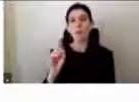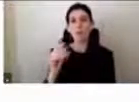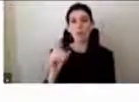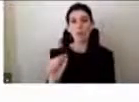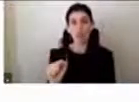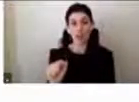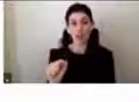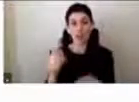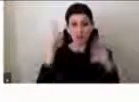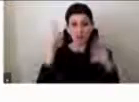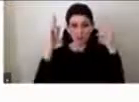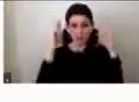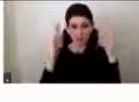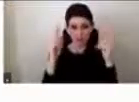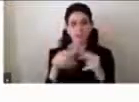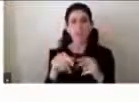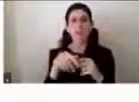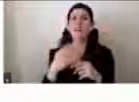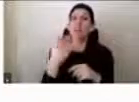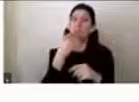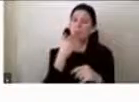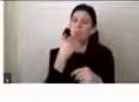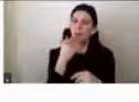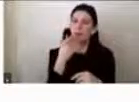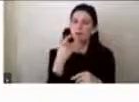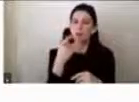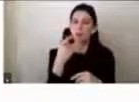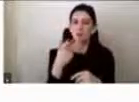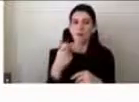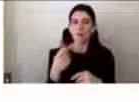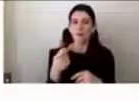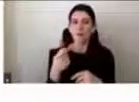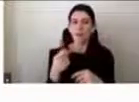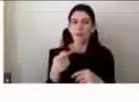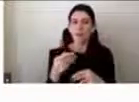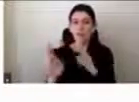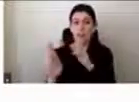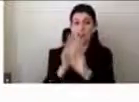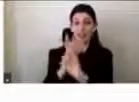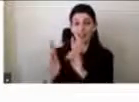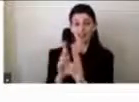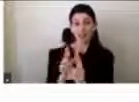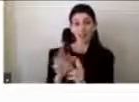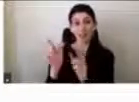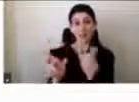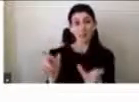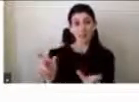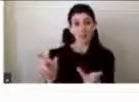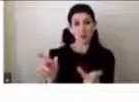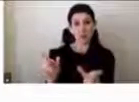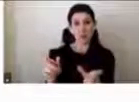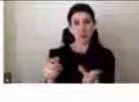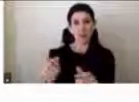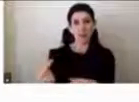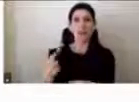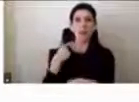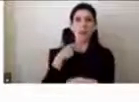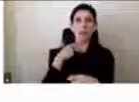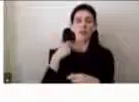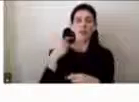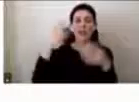esto, considerar que las interacciones que tienen las personas van afectando el curso de transformación del sistema